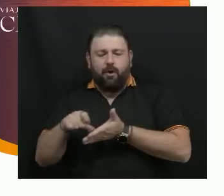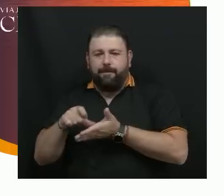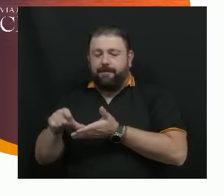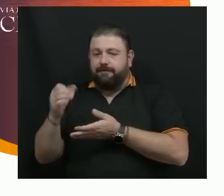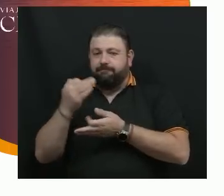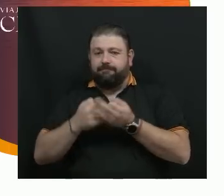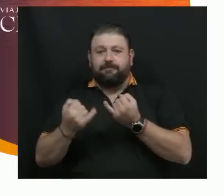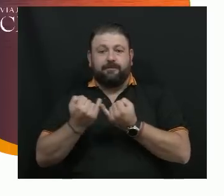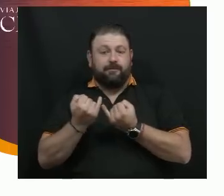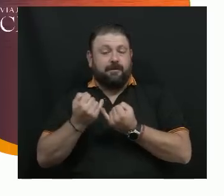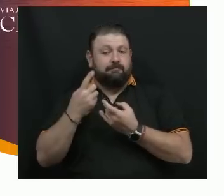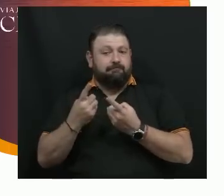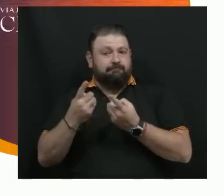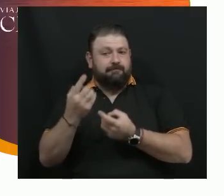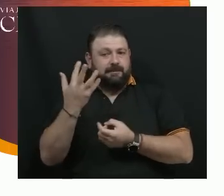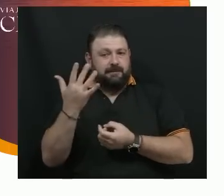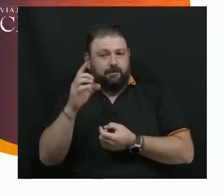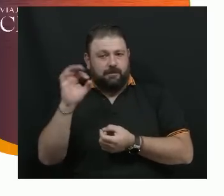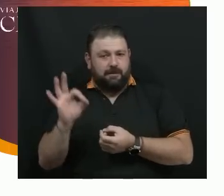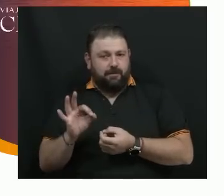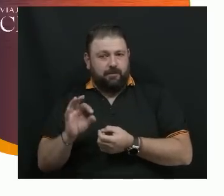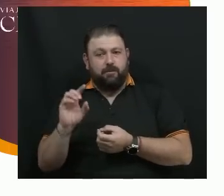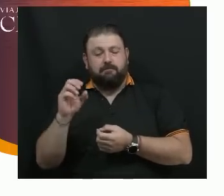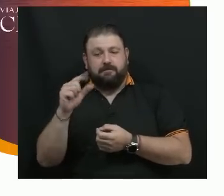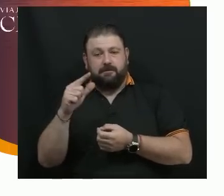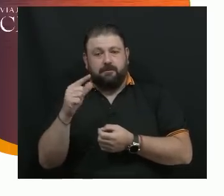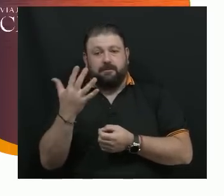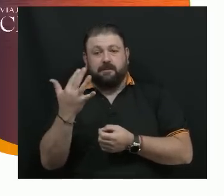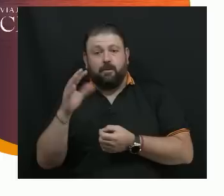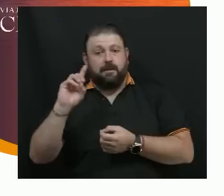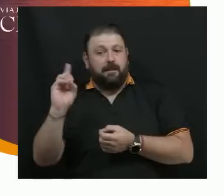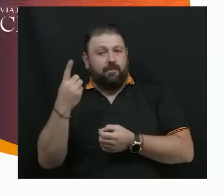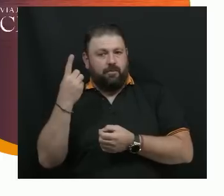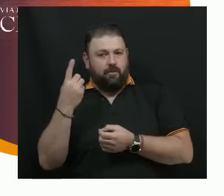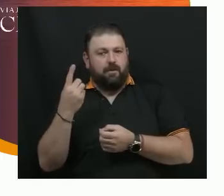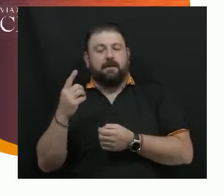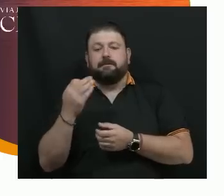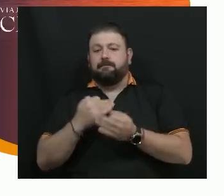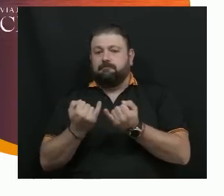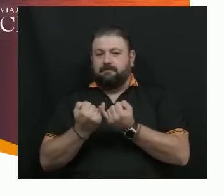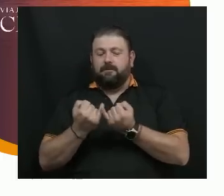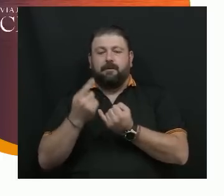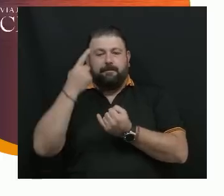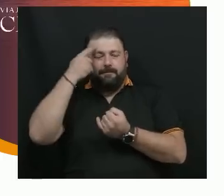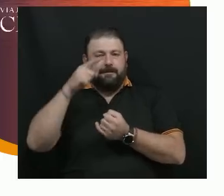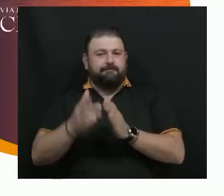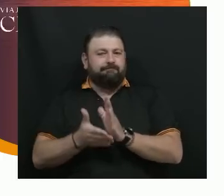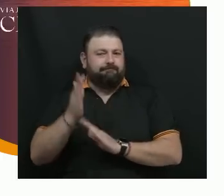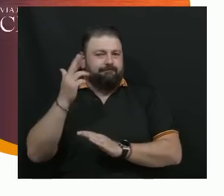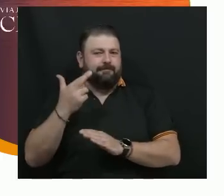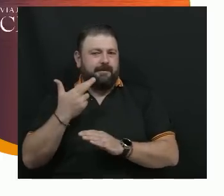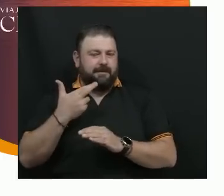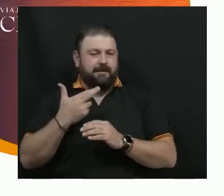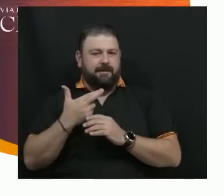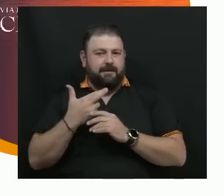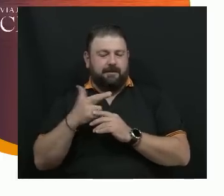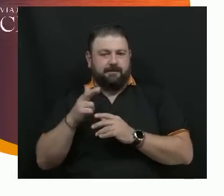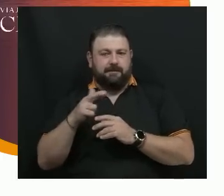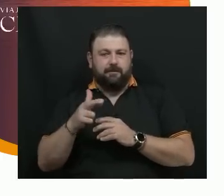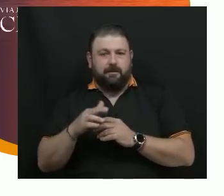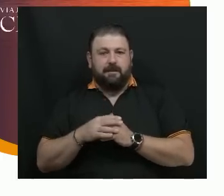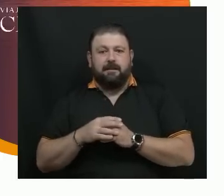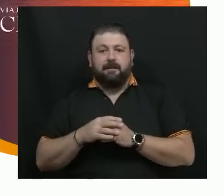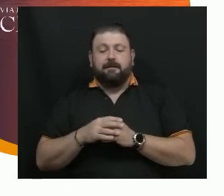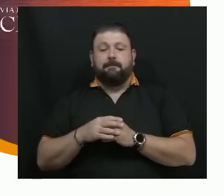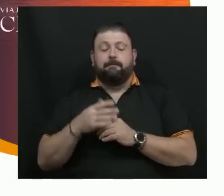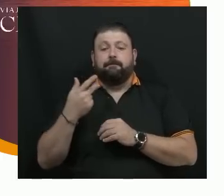tiendas, pero nosotros los invitamos a que vayan a estos restaurantes que, pues bueno, el crucero ya tienen los